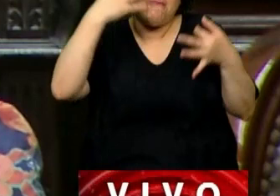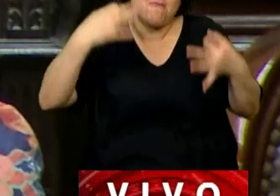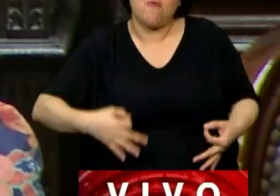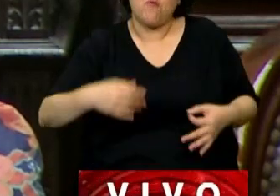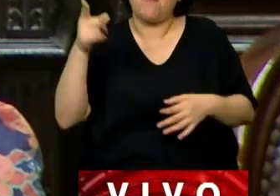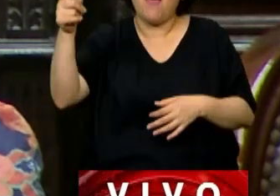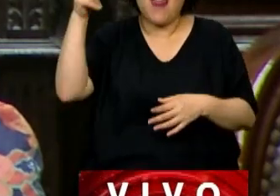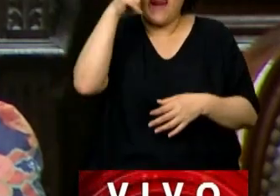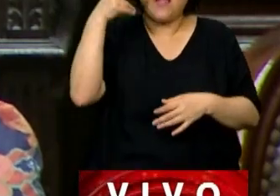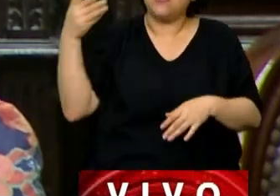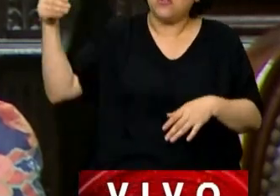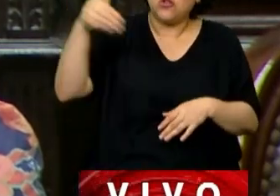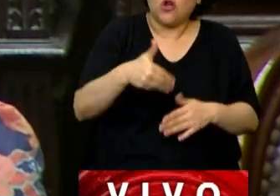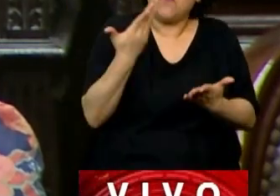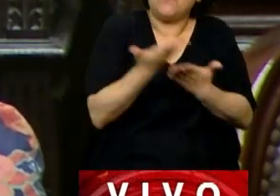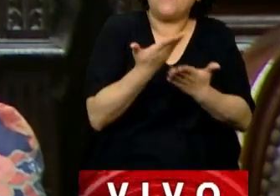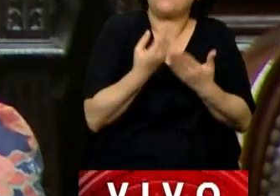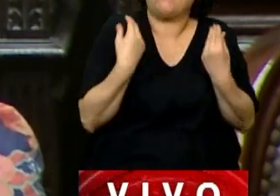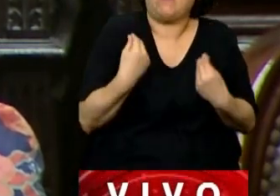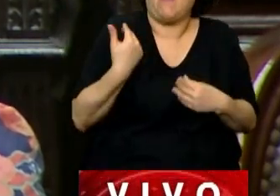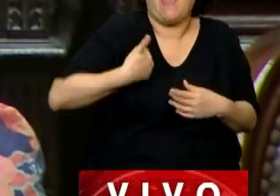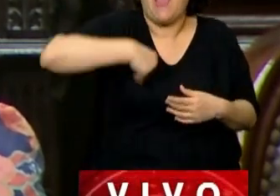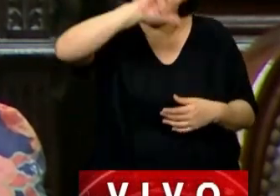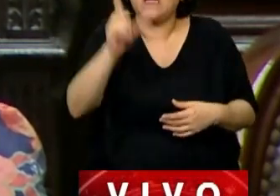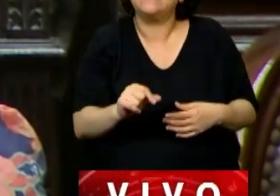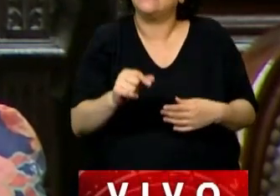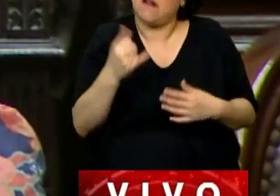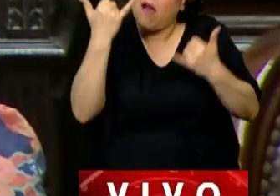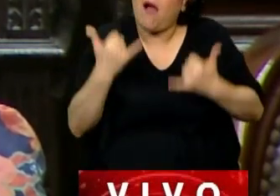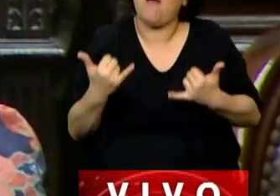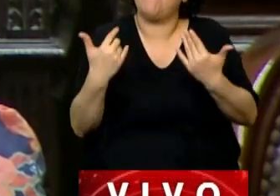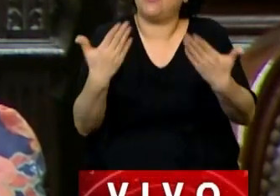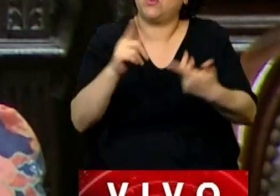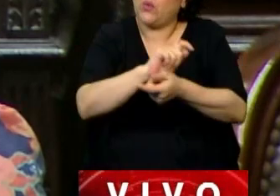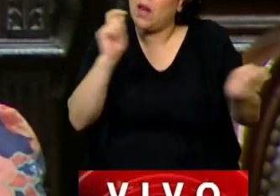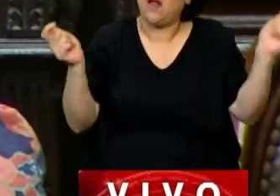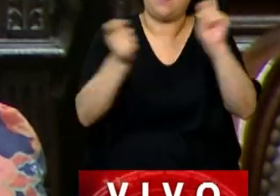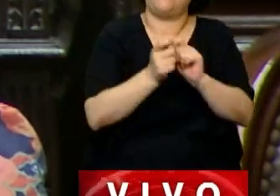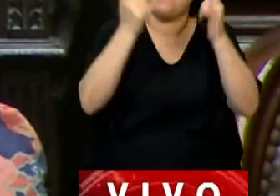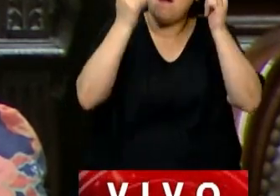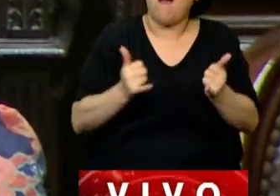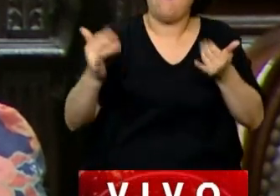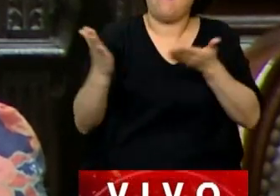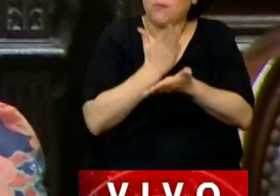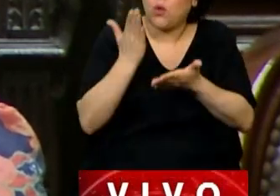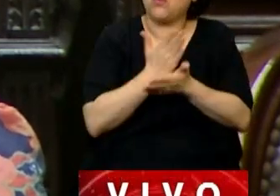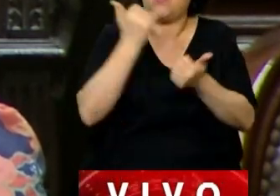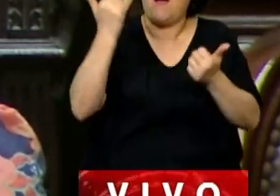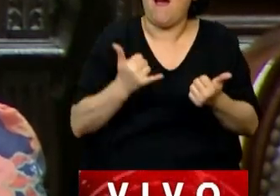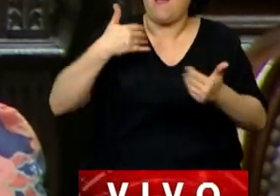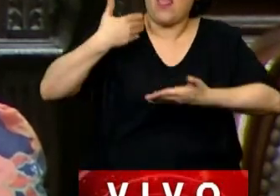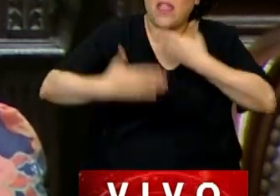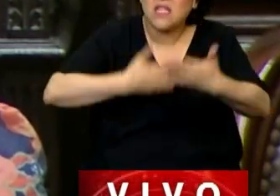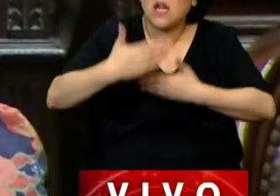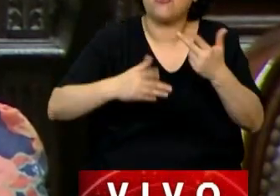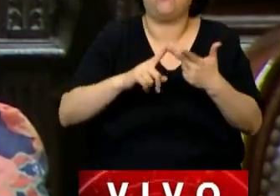les proponía una Argentina con un cambio posible, con un proyecto productivo de desarrollo, con un